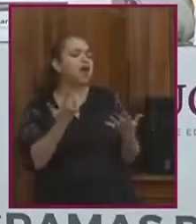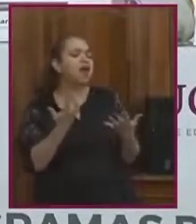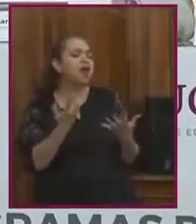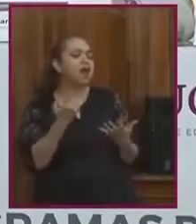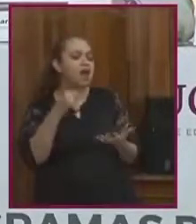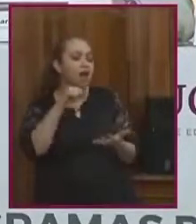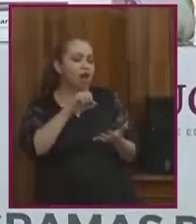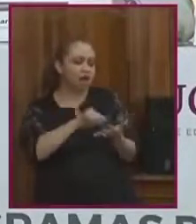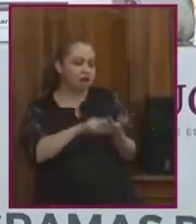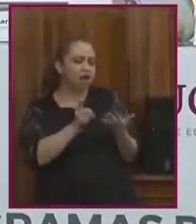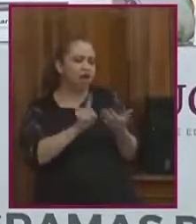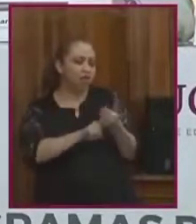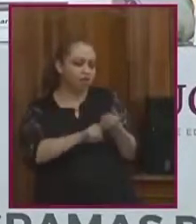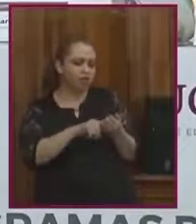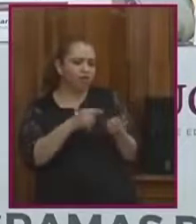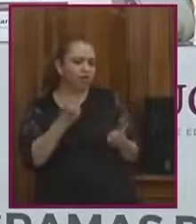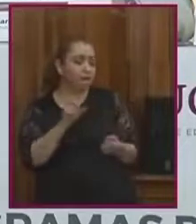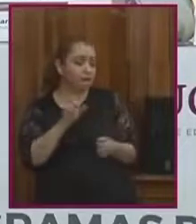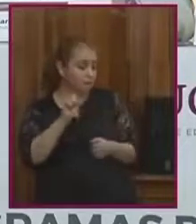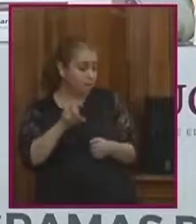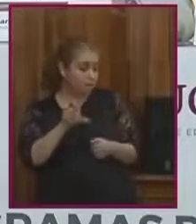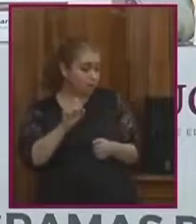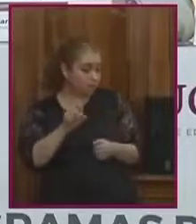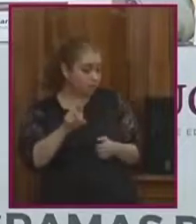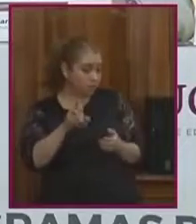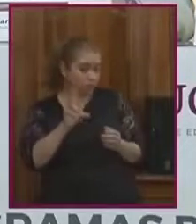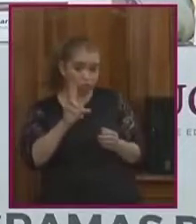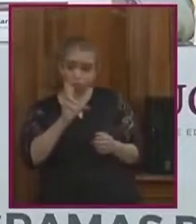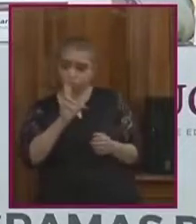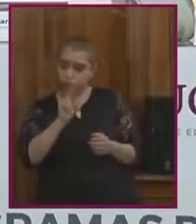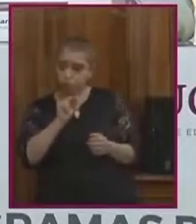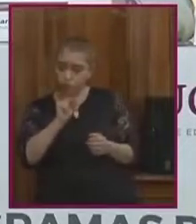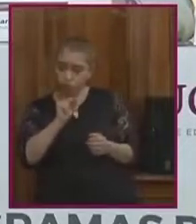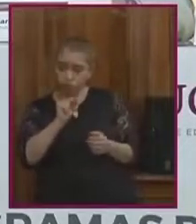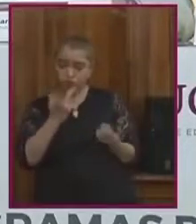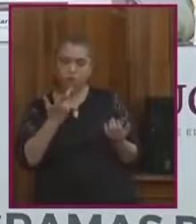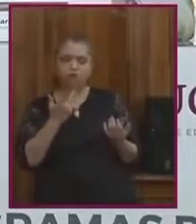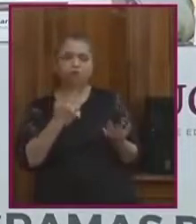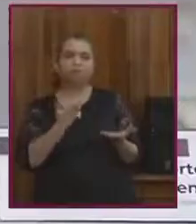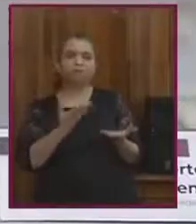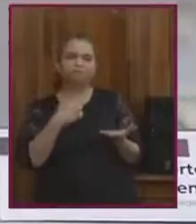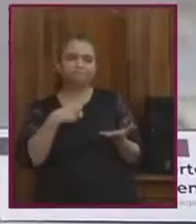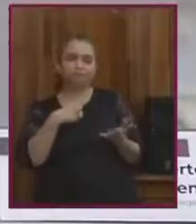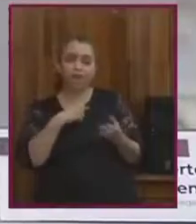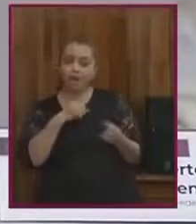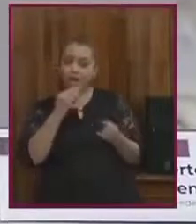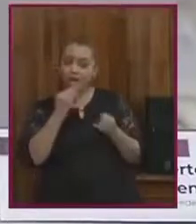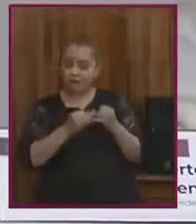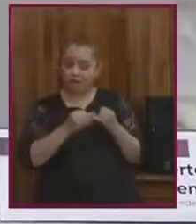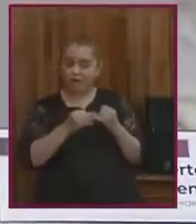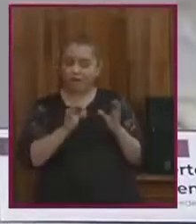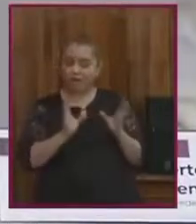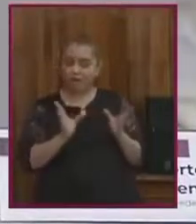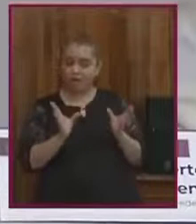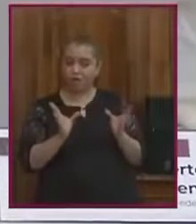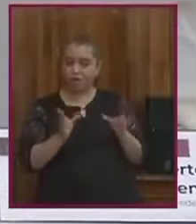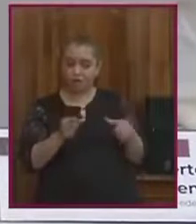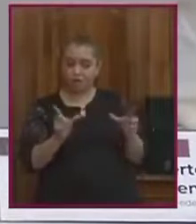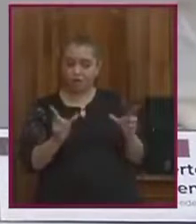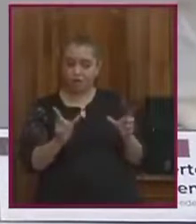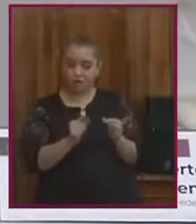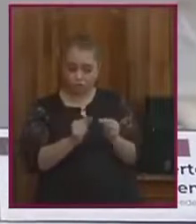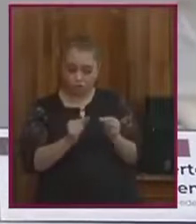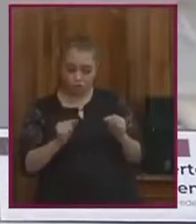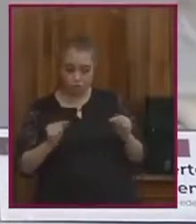ser los mismos. Entonces, para concluir, sobre todo, porque hay un principio básico que todas las participaciones